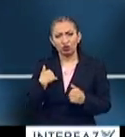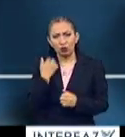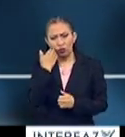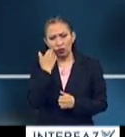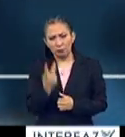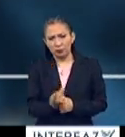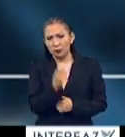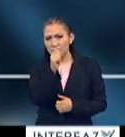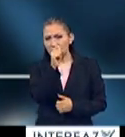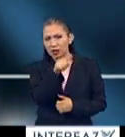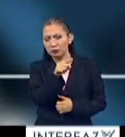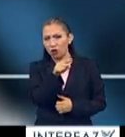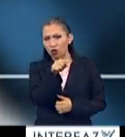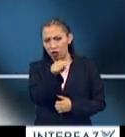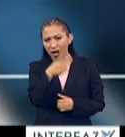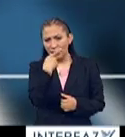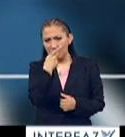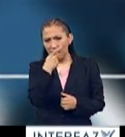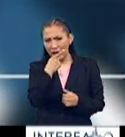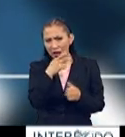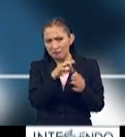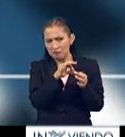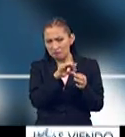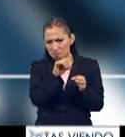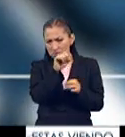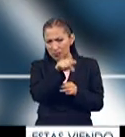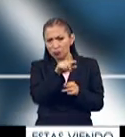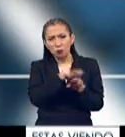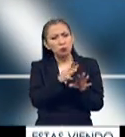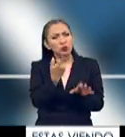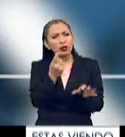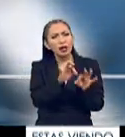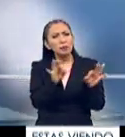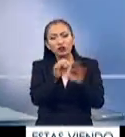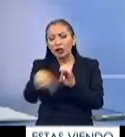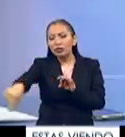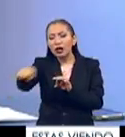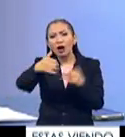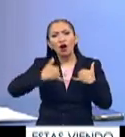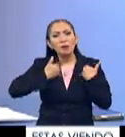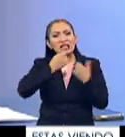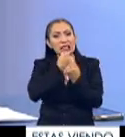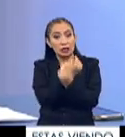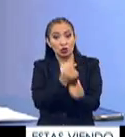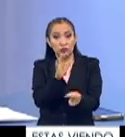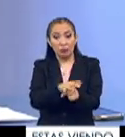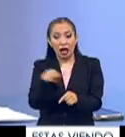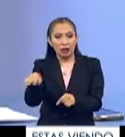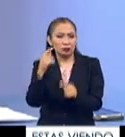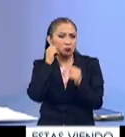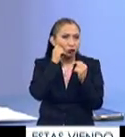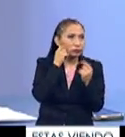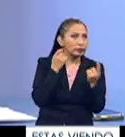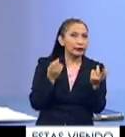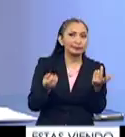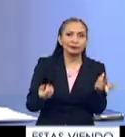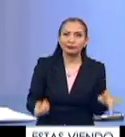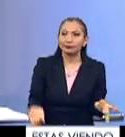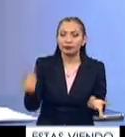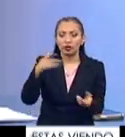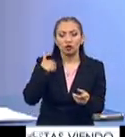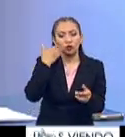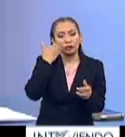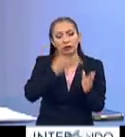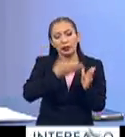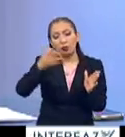preguntarle, precisamente a partir de esto que está comentando, ¿por qué es importante que los jóvenes, los niños sobre todo, independientemente de que en su